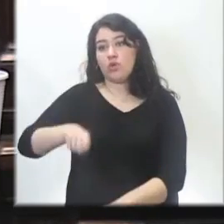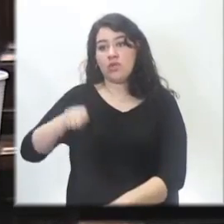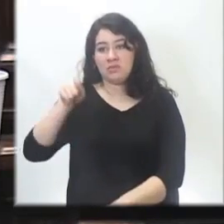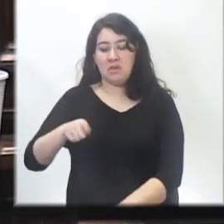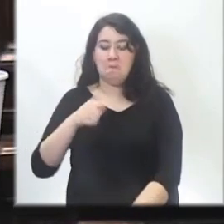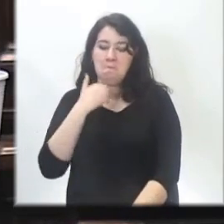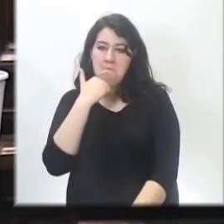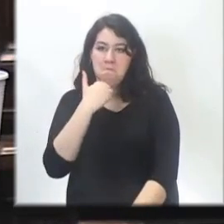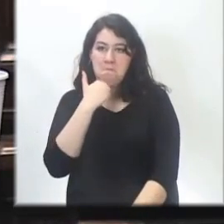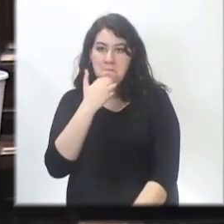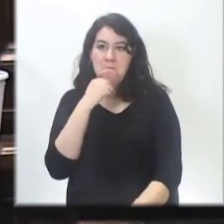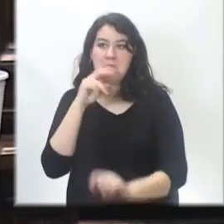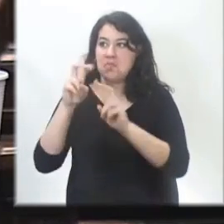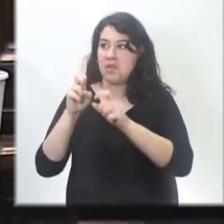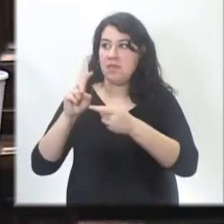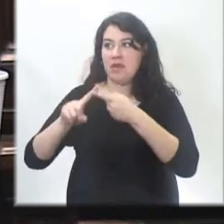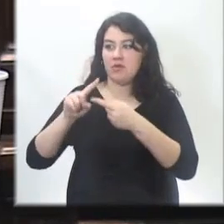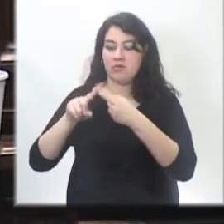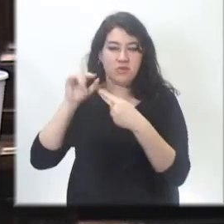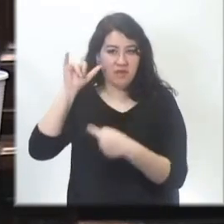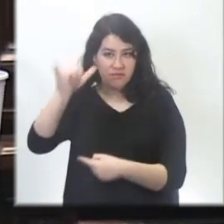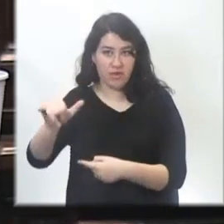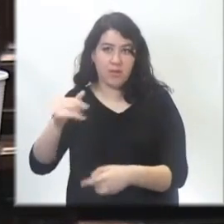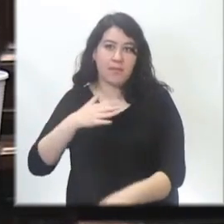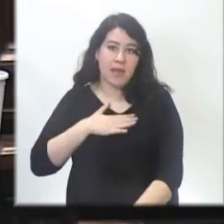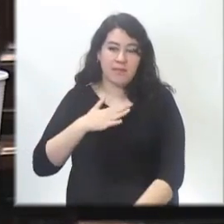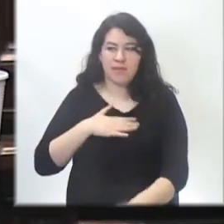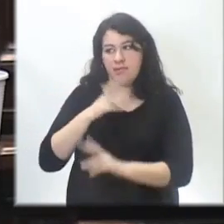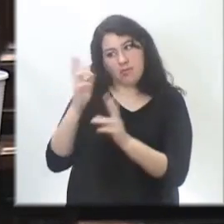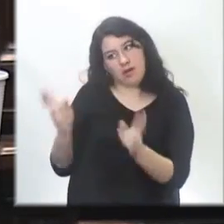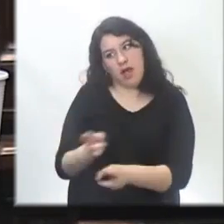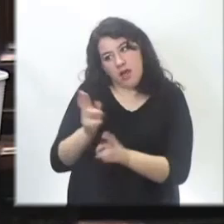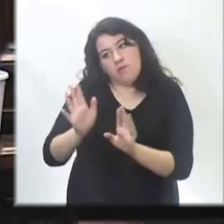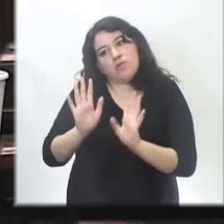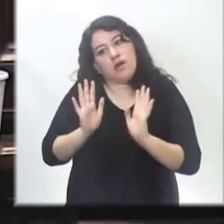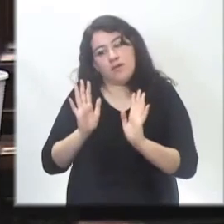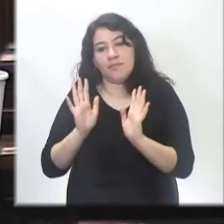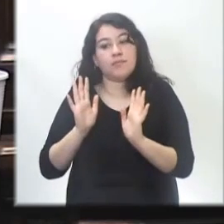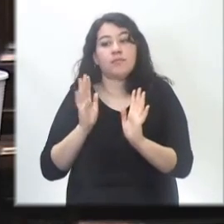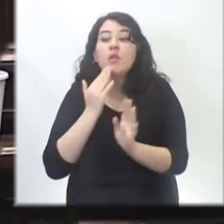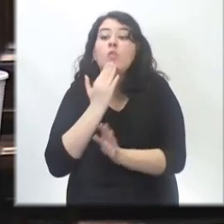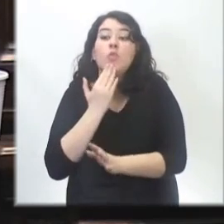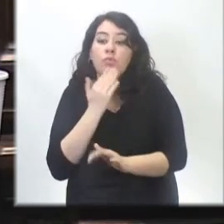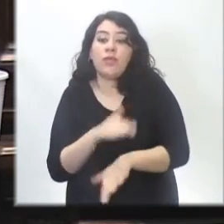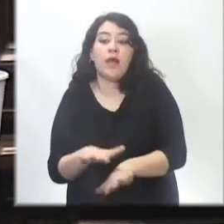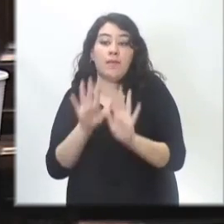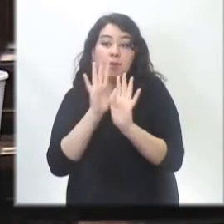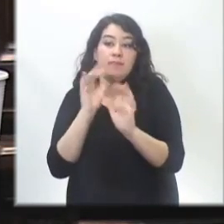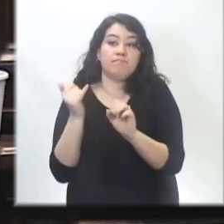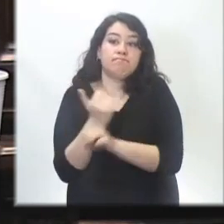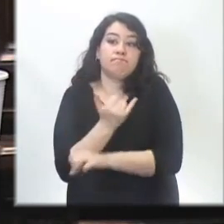los negocios de aviones, cosa que me parece un poco raro. Pero demos ese lugar a la duda.